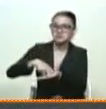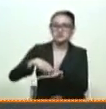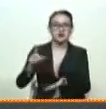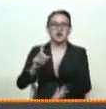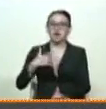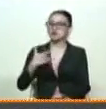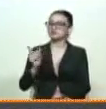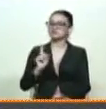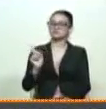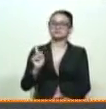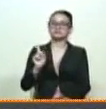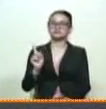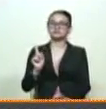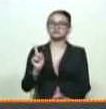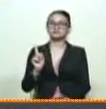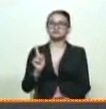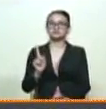invasor.